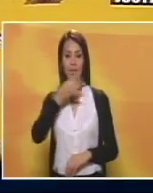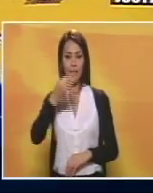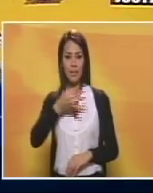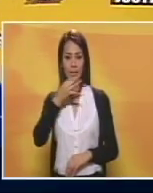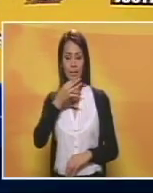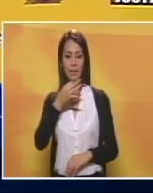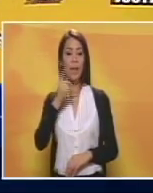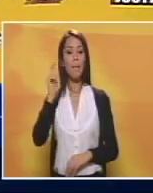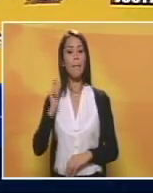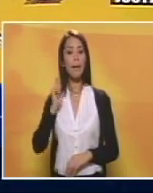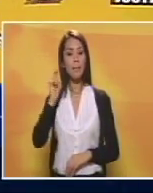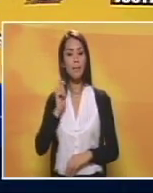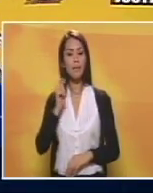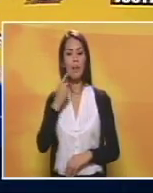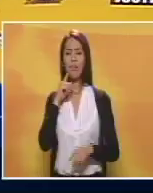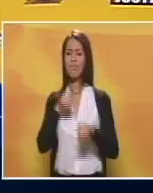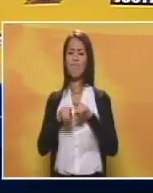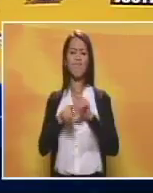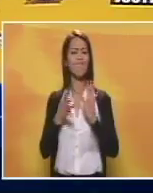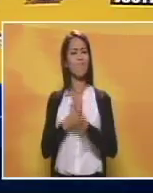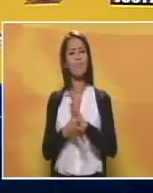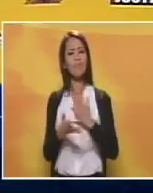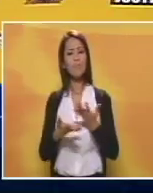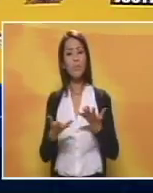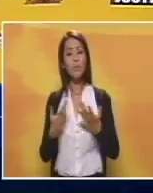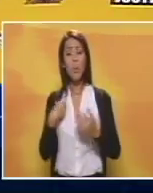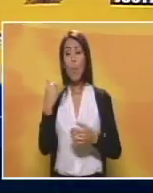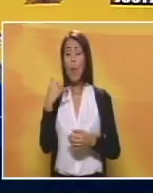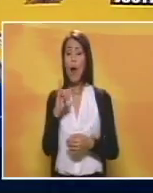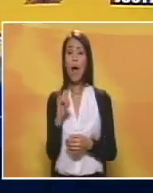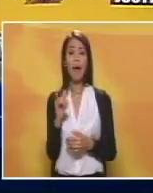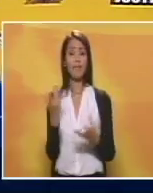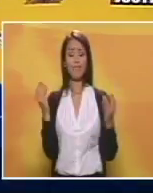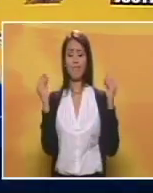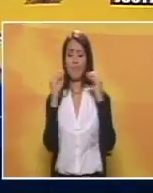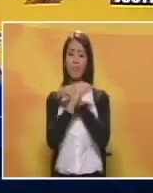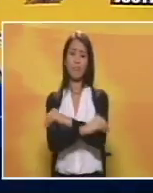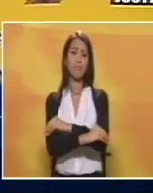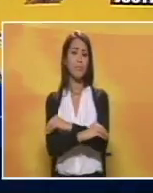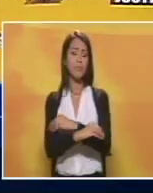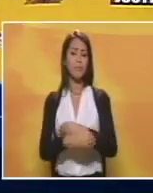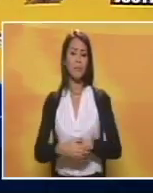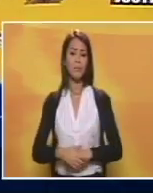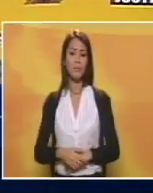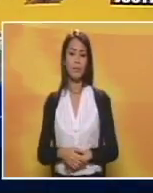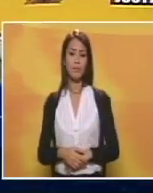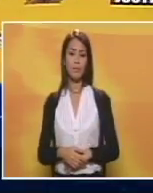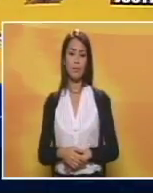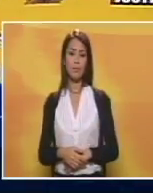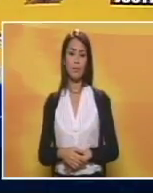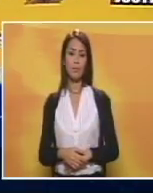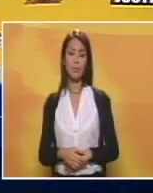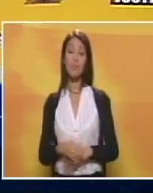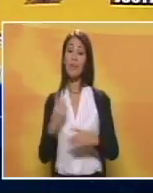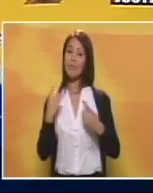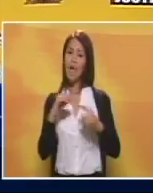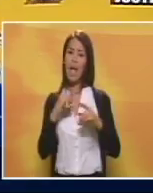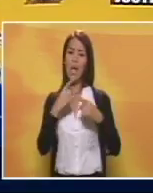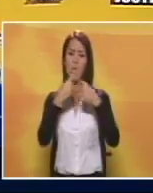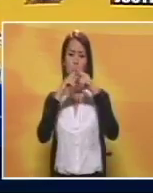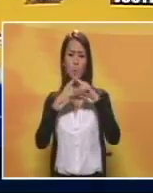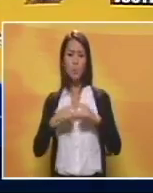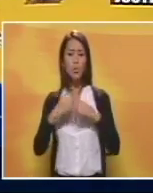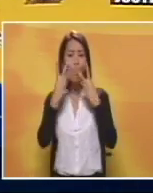El parlamentario criticó el hecho de que existen incongruencias a su juicio en cuanto a las cifras